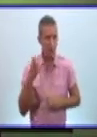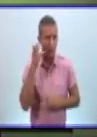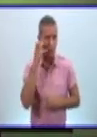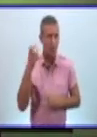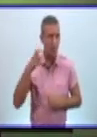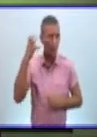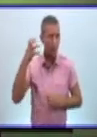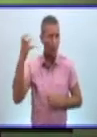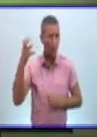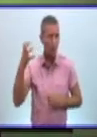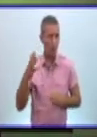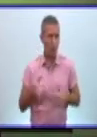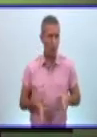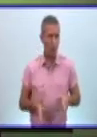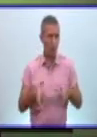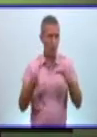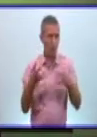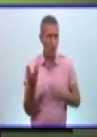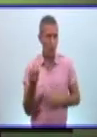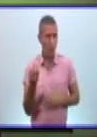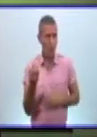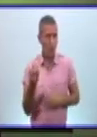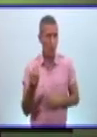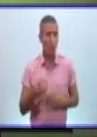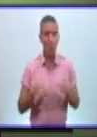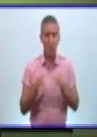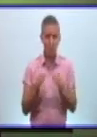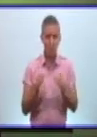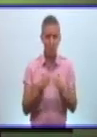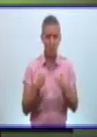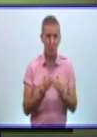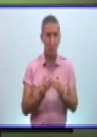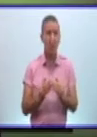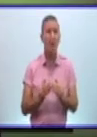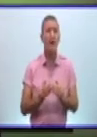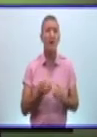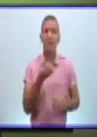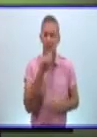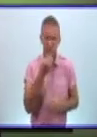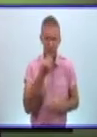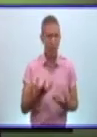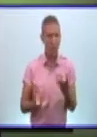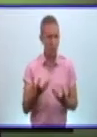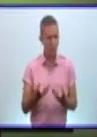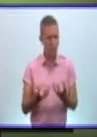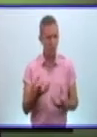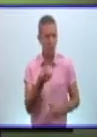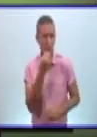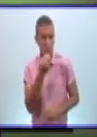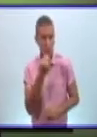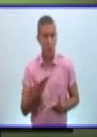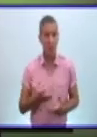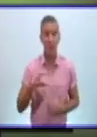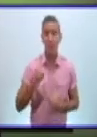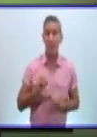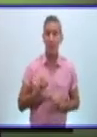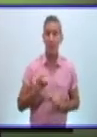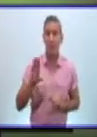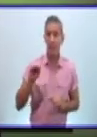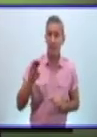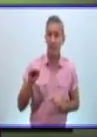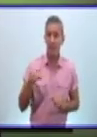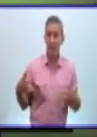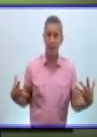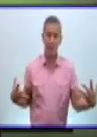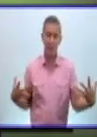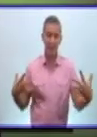balón, que en muchos hogares se utiliza como combustible para cocinar los alimentos. También podemos hablar de las aleaciones de los